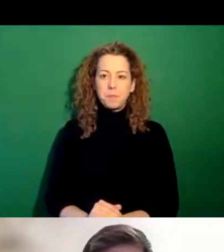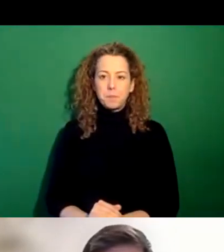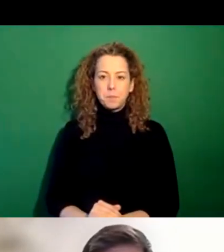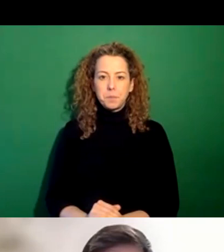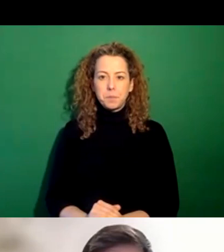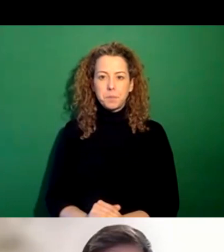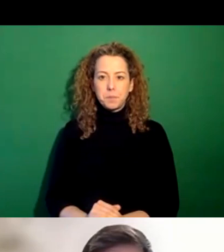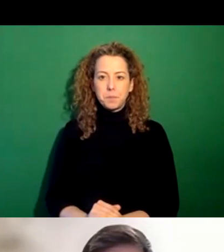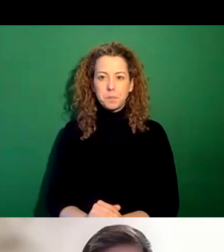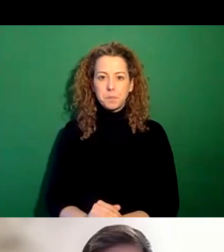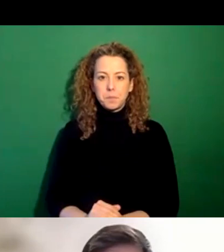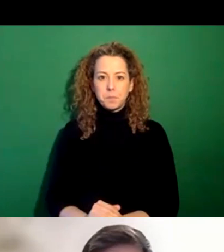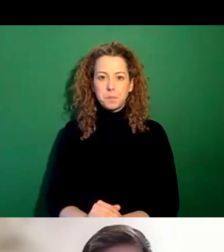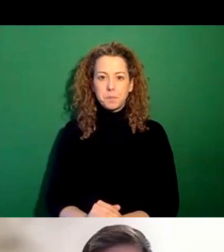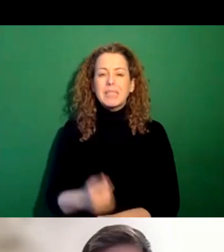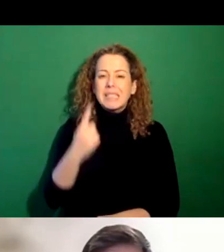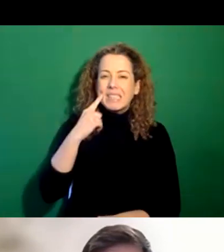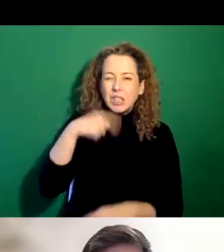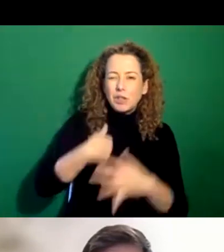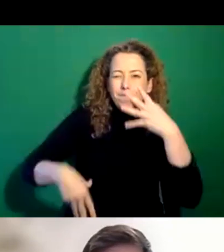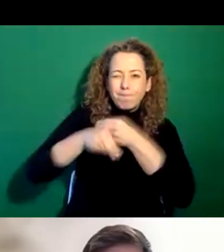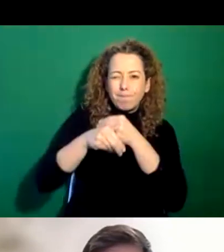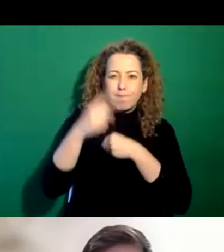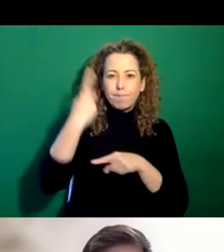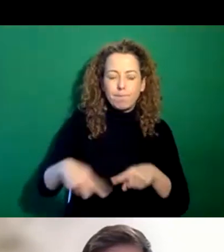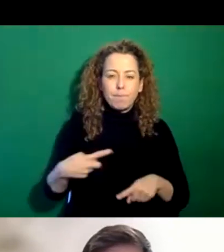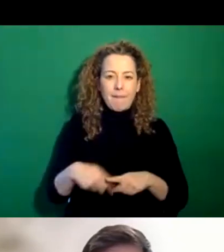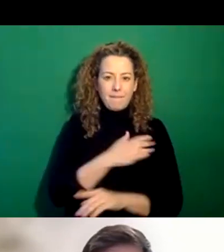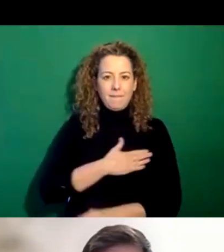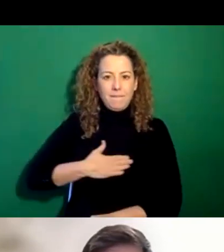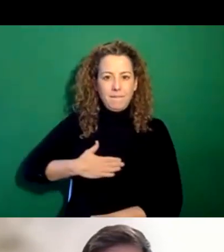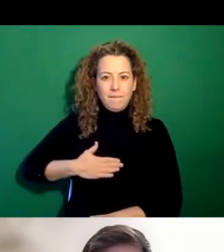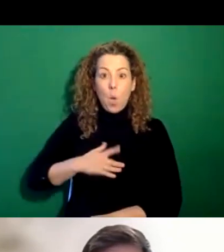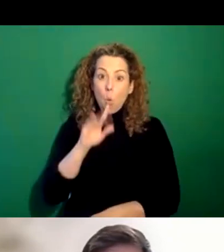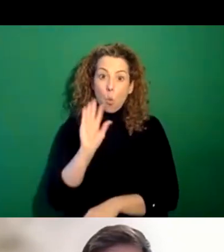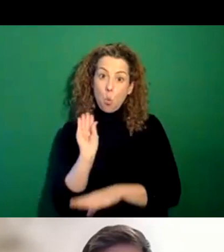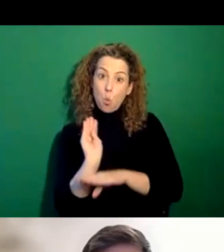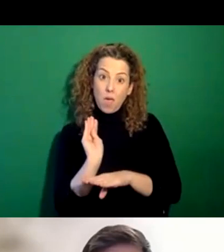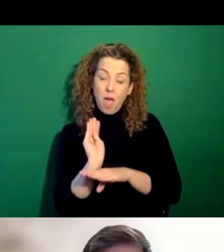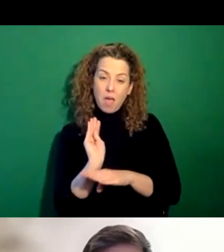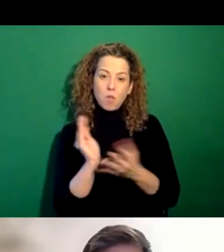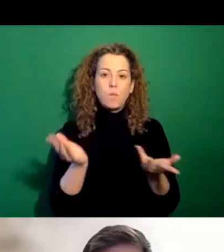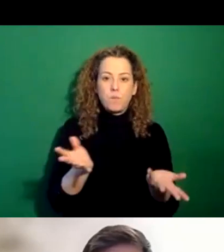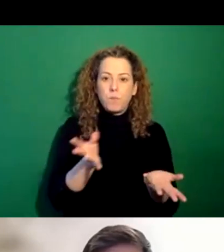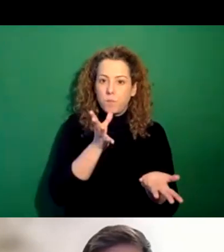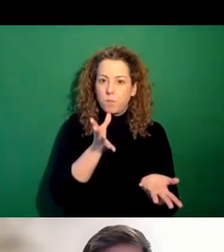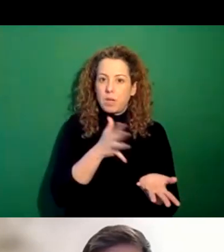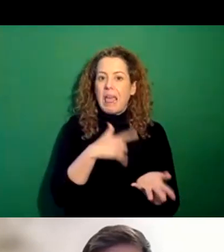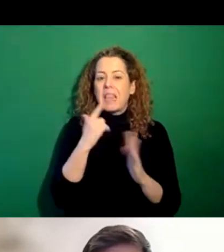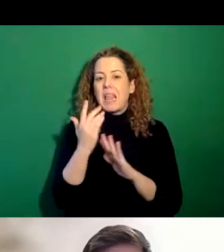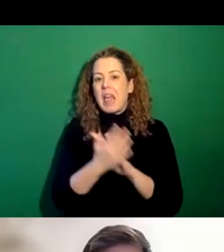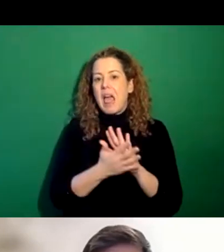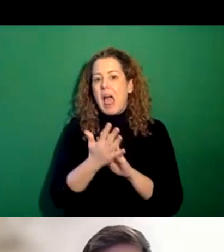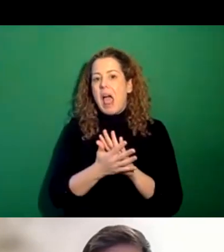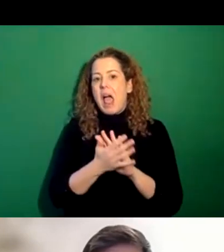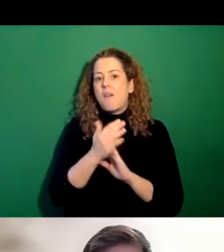Vale. María me comentaría, perdona, sí, hay que tener cuidado porque no sé a qué se refiere exactamente con un